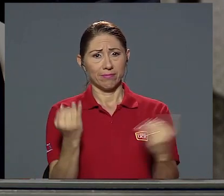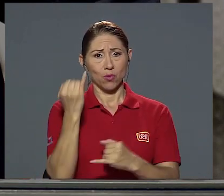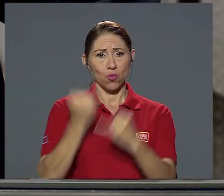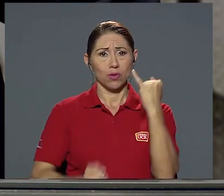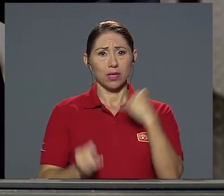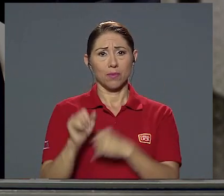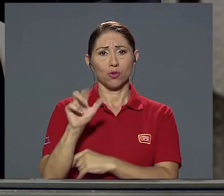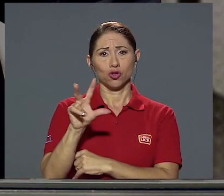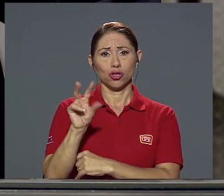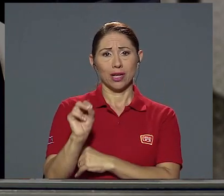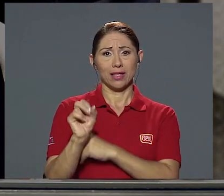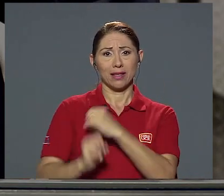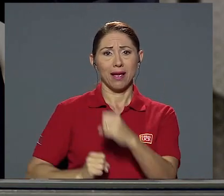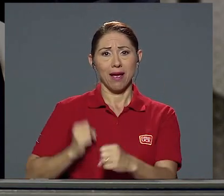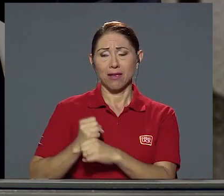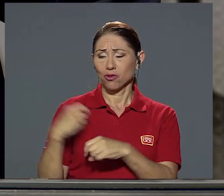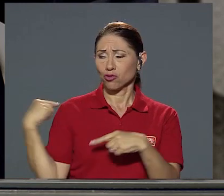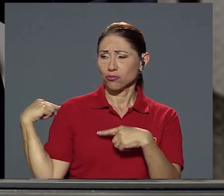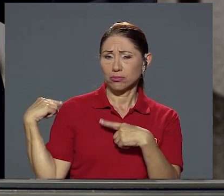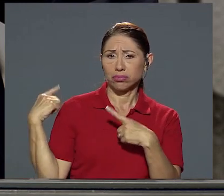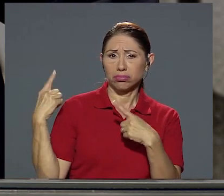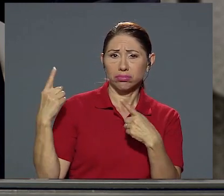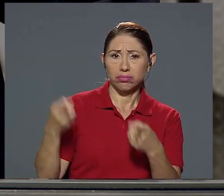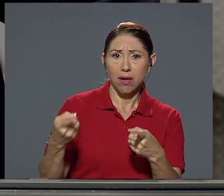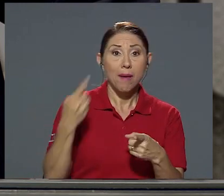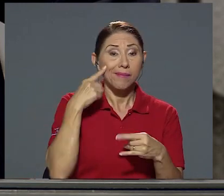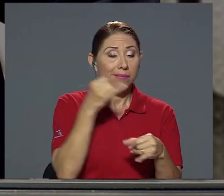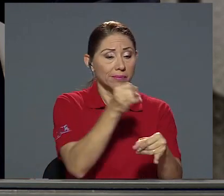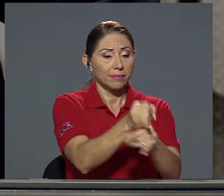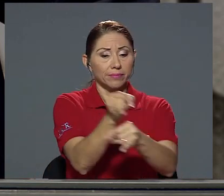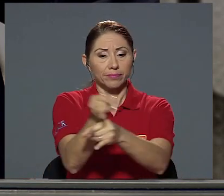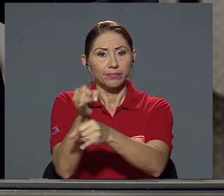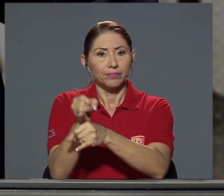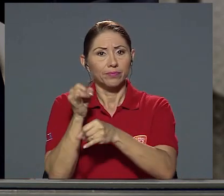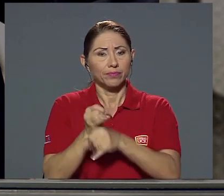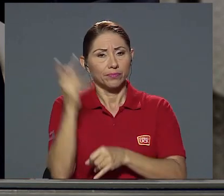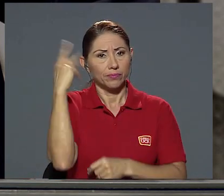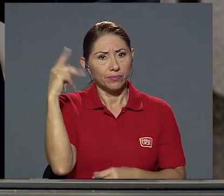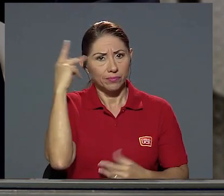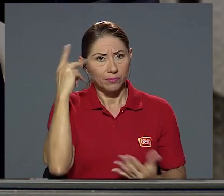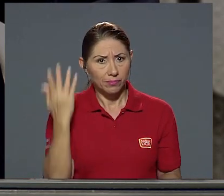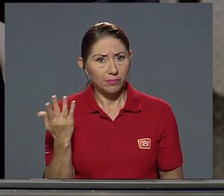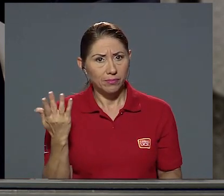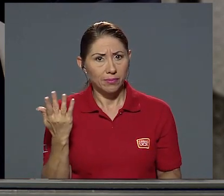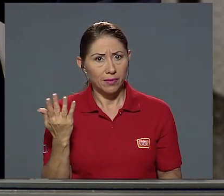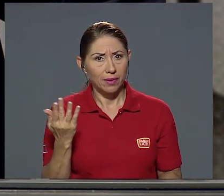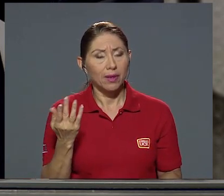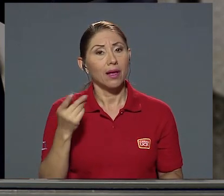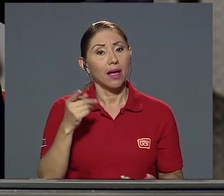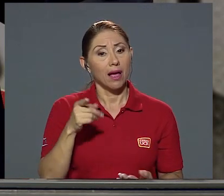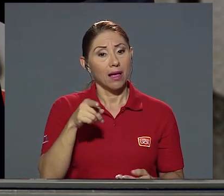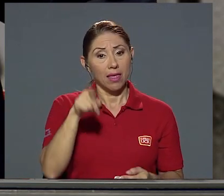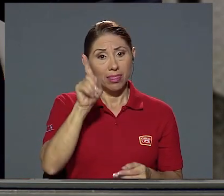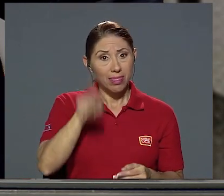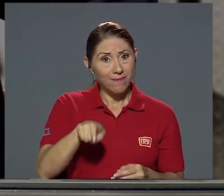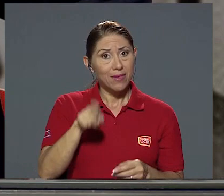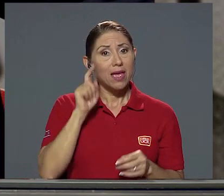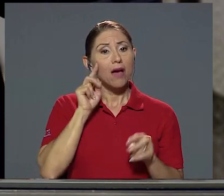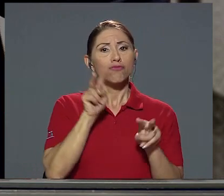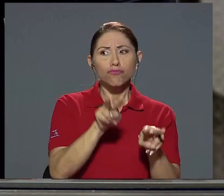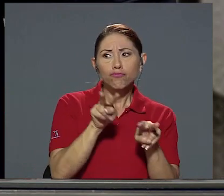últimos 30 años, 3 décadas, tenemos que la institucionalidad política que tenía que